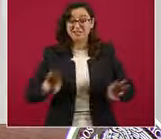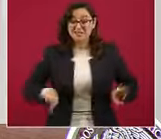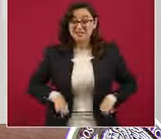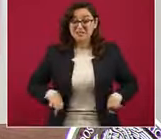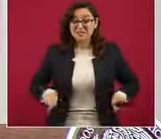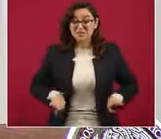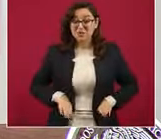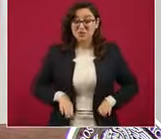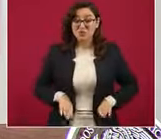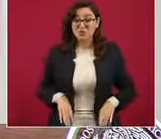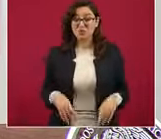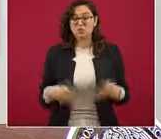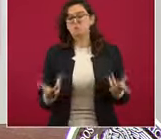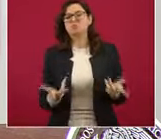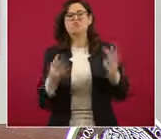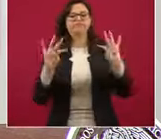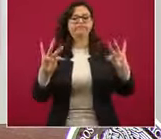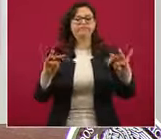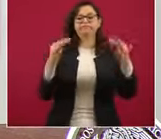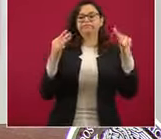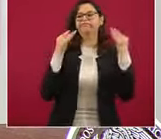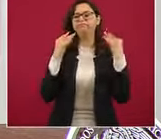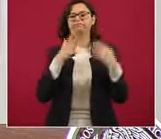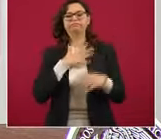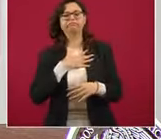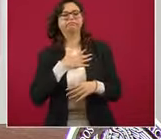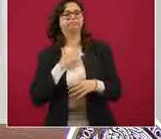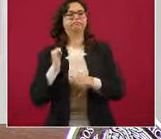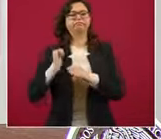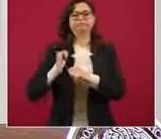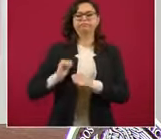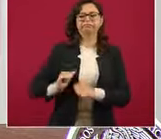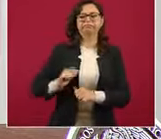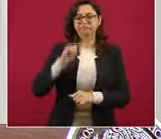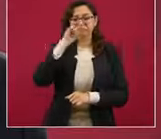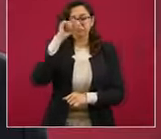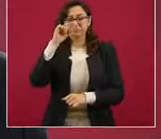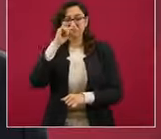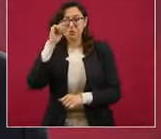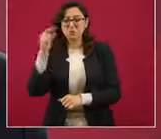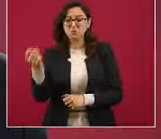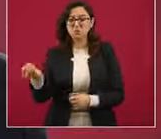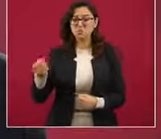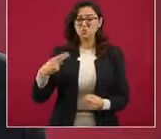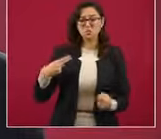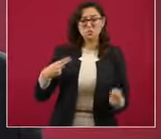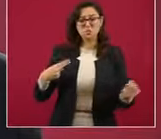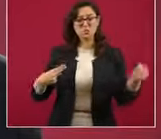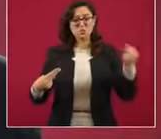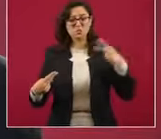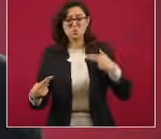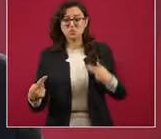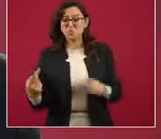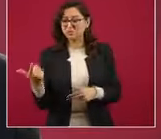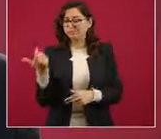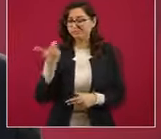gozar de la parafernalia del poder y de las mieles del poder, el